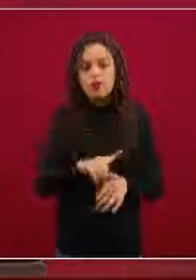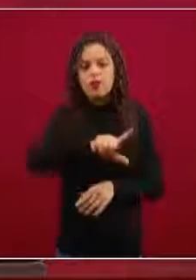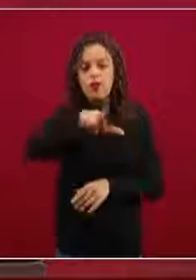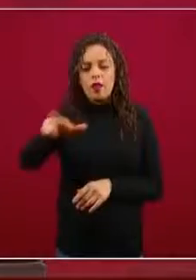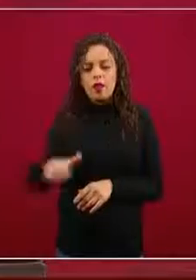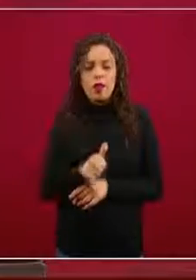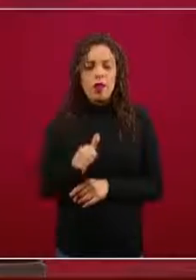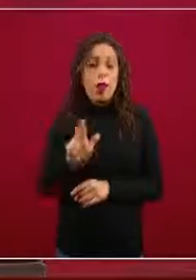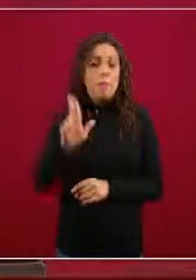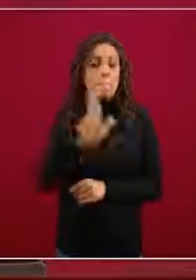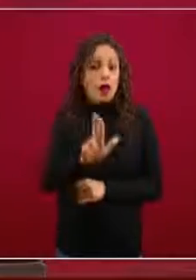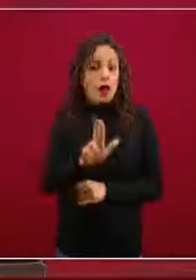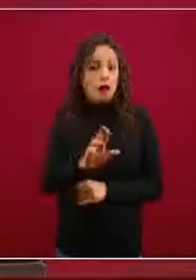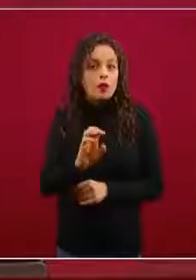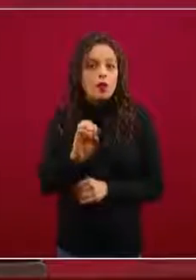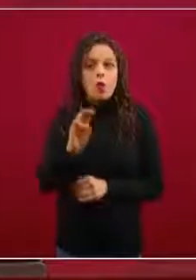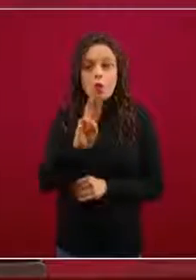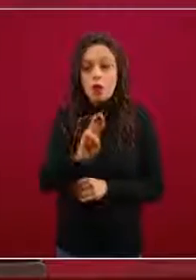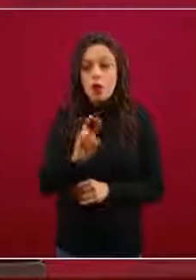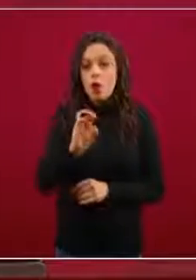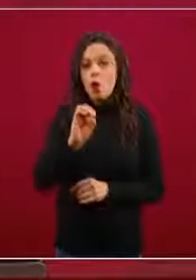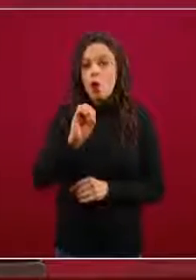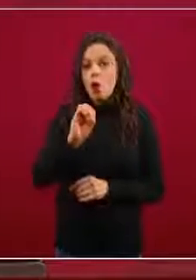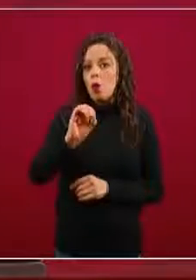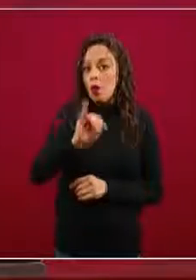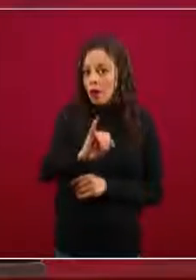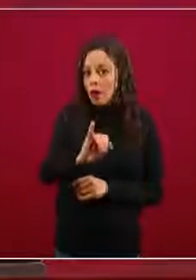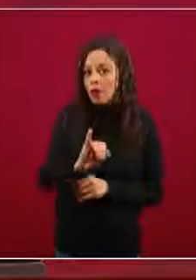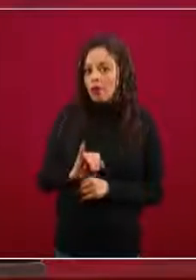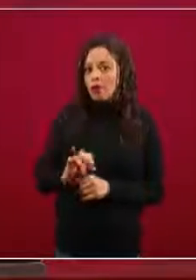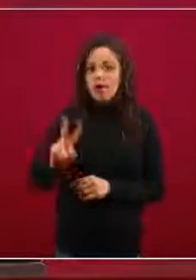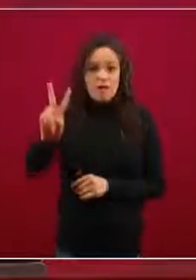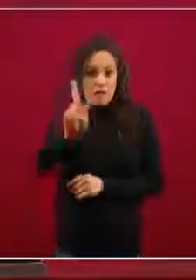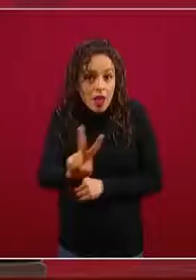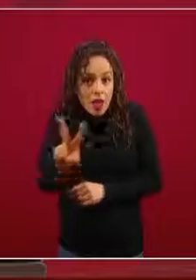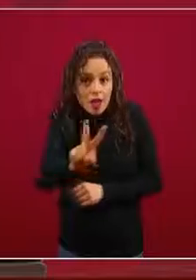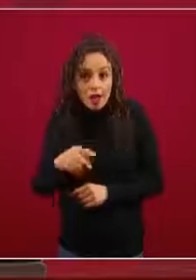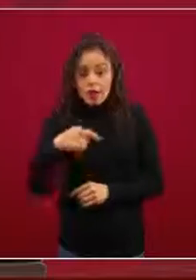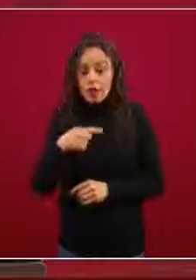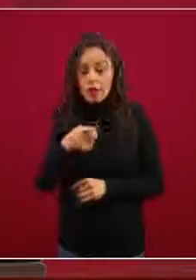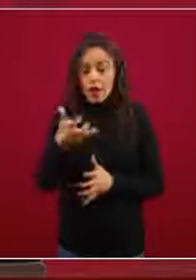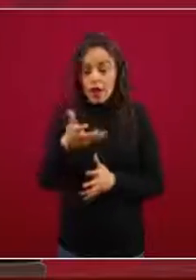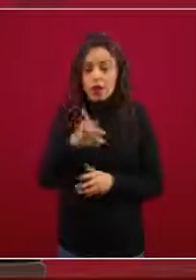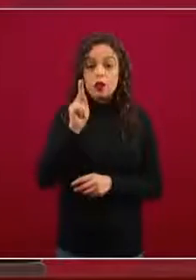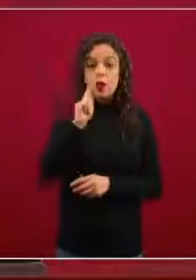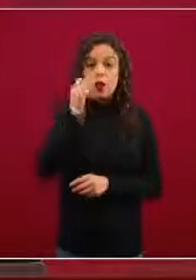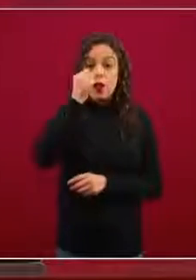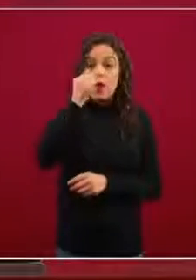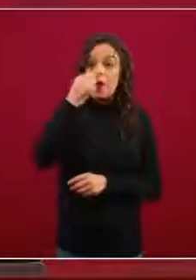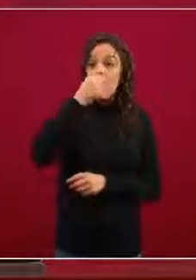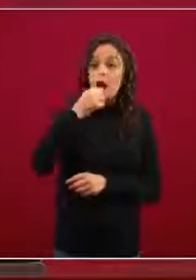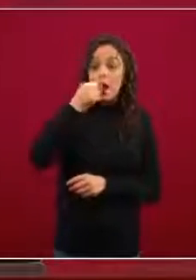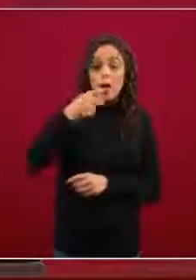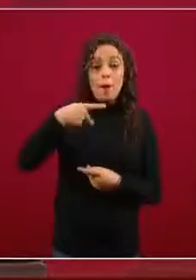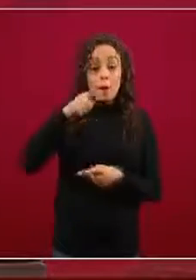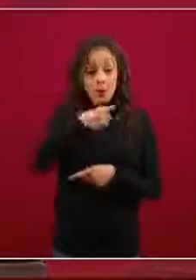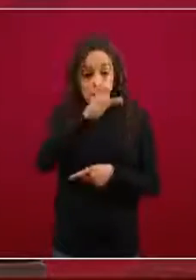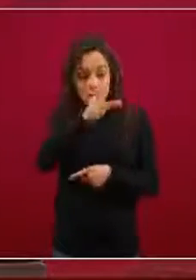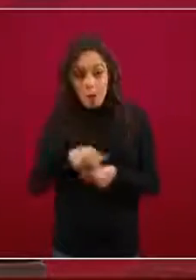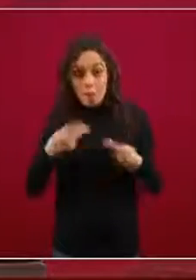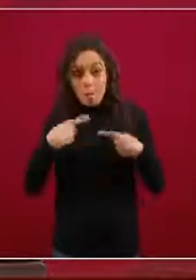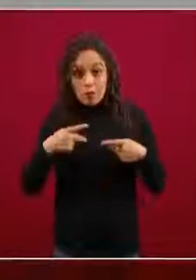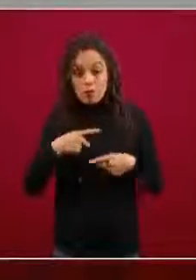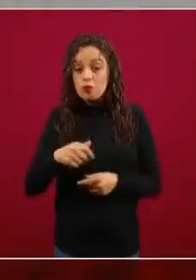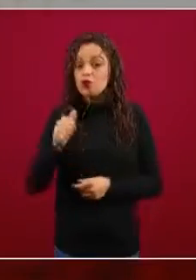el miércoles o el jueves o el viernes y la persona sigue asintomática, es decir, no hay